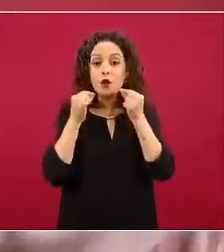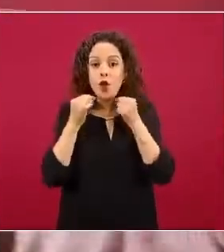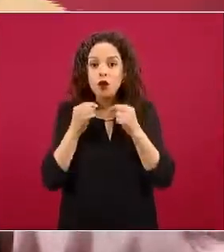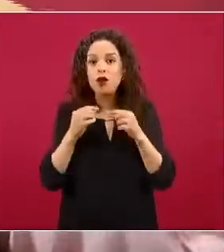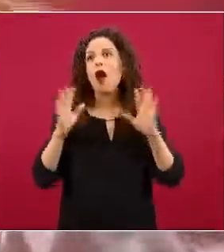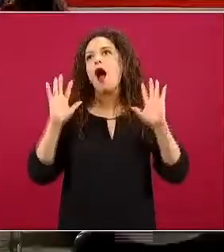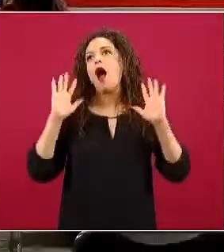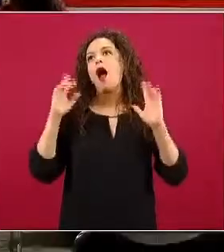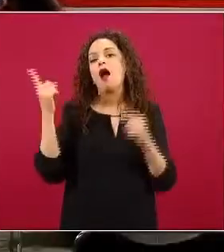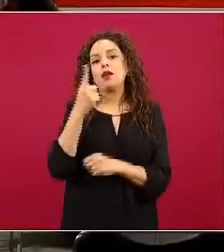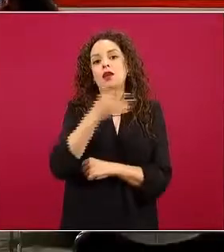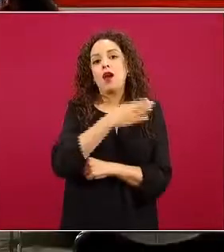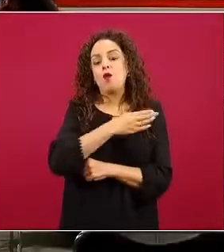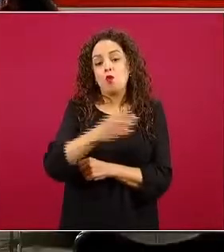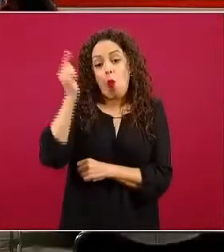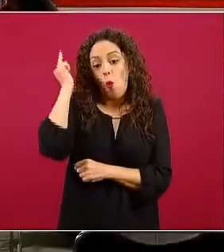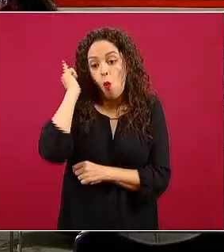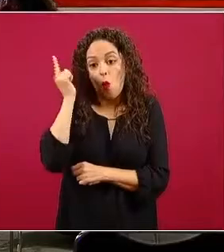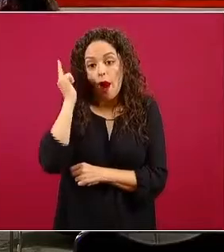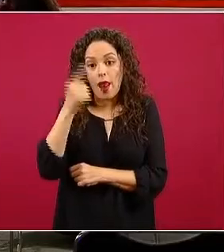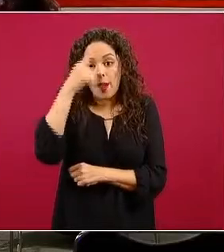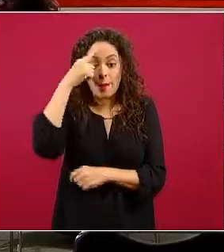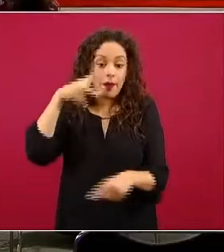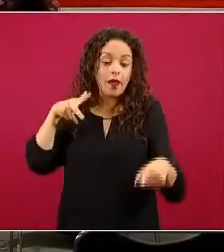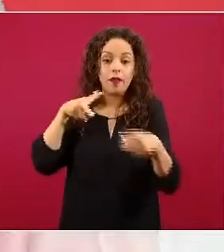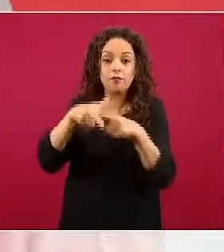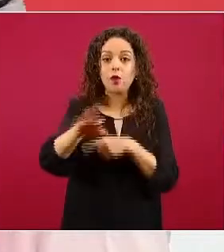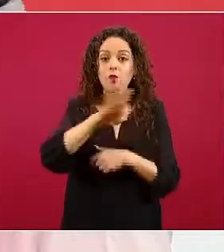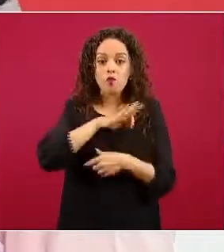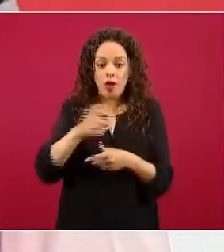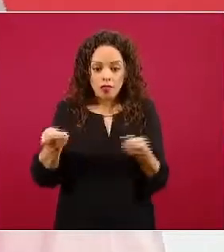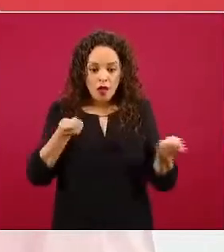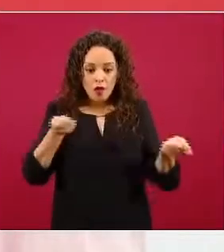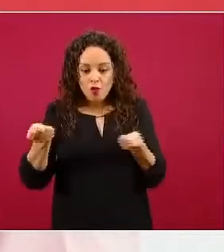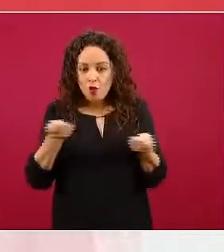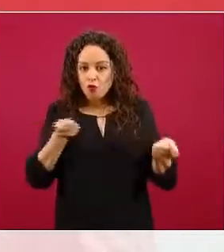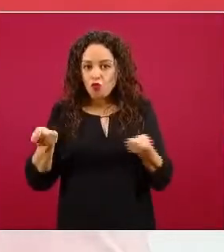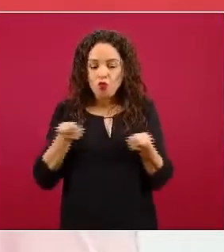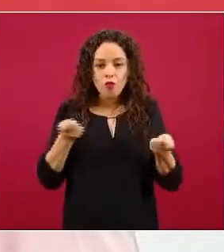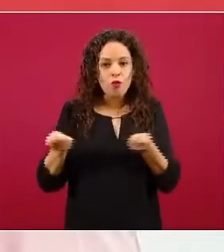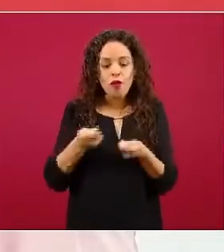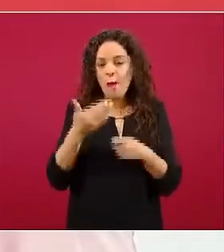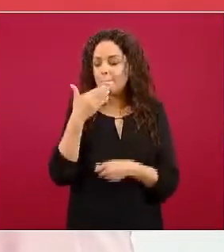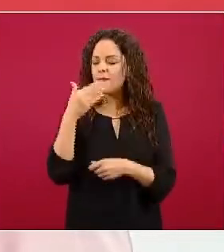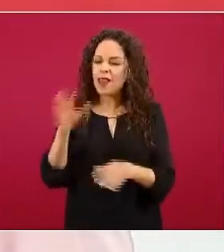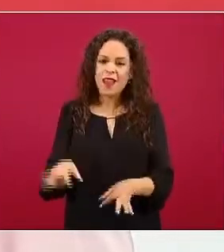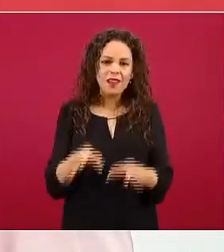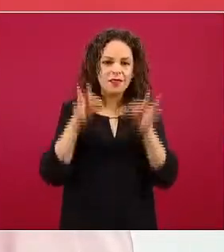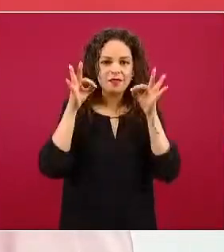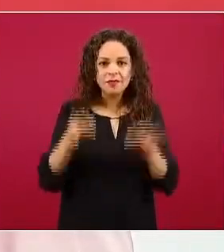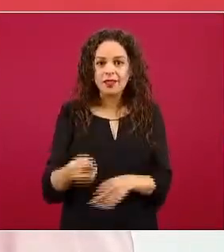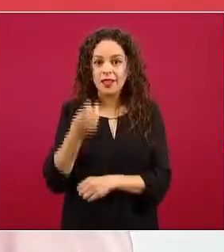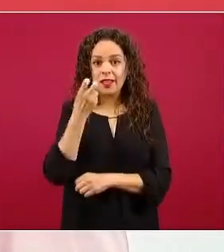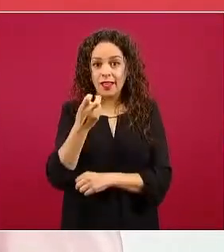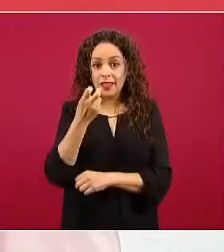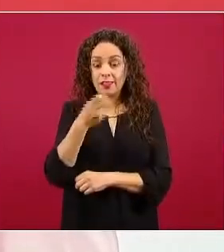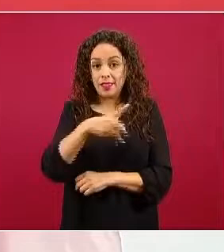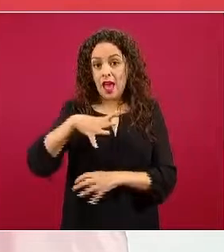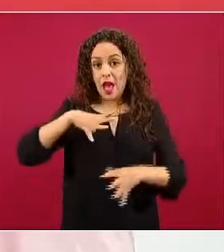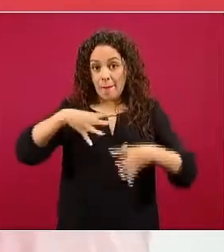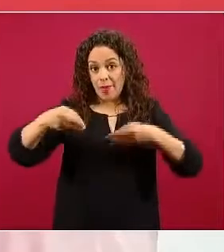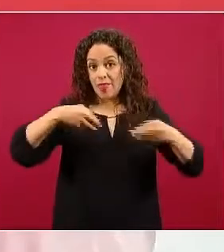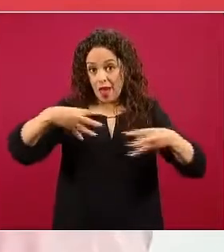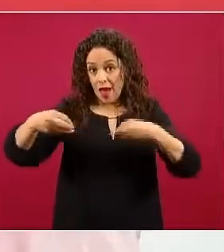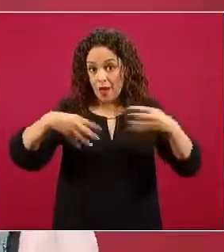cortará cadenas de transmisión y pudiéramos controlar muy efectivamente la